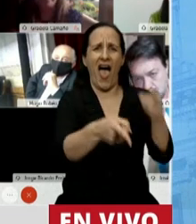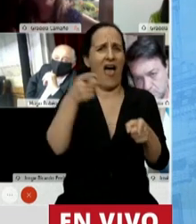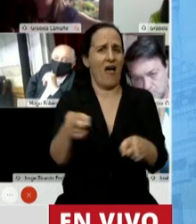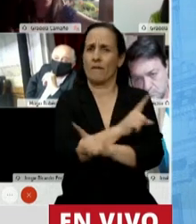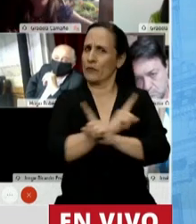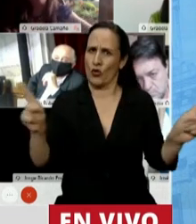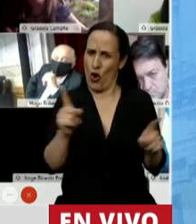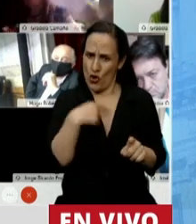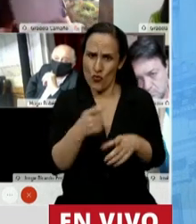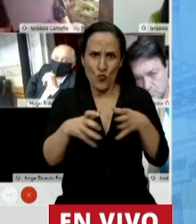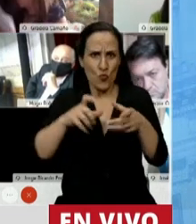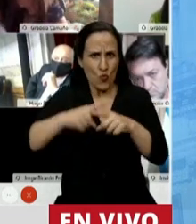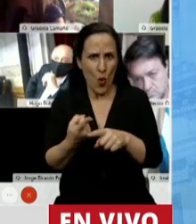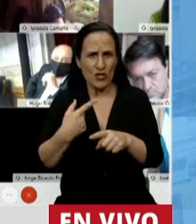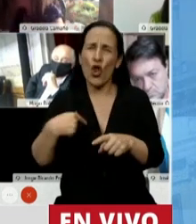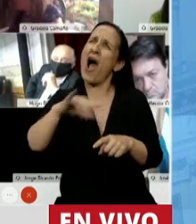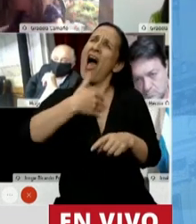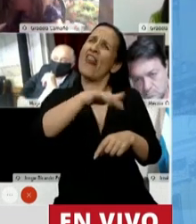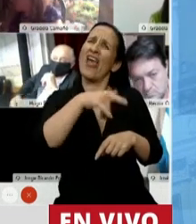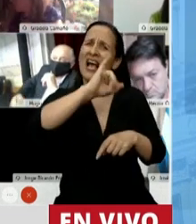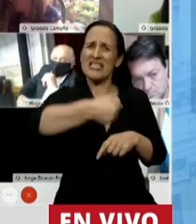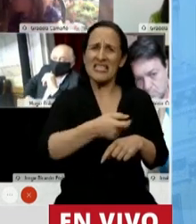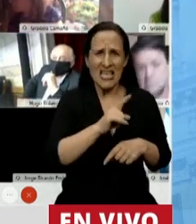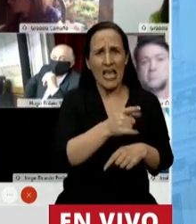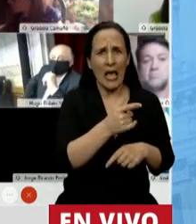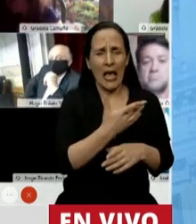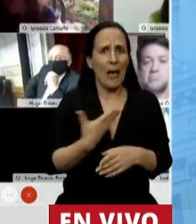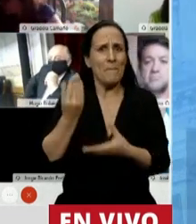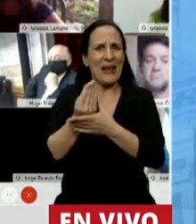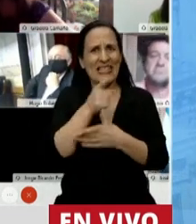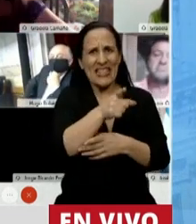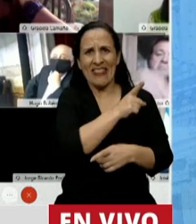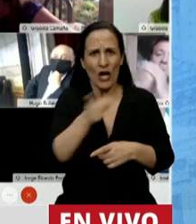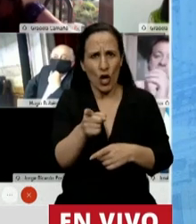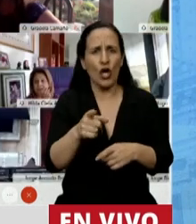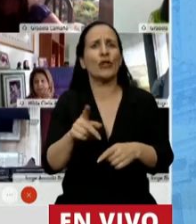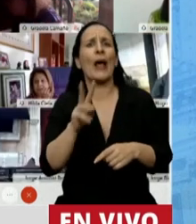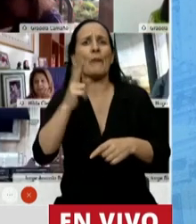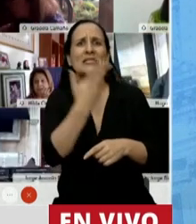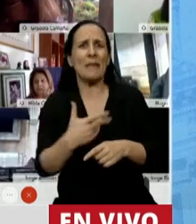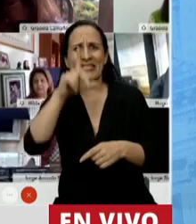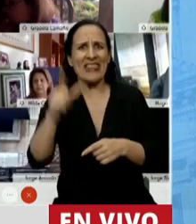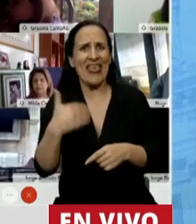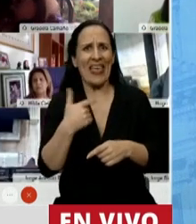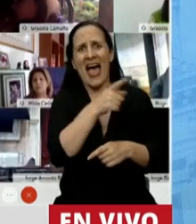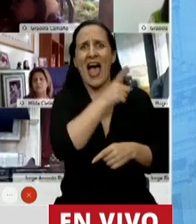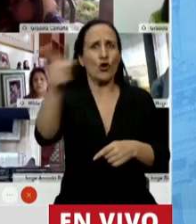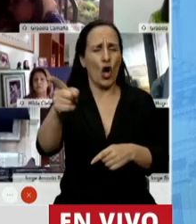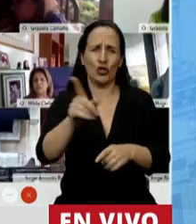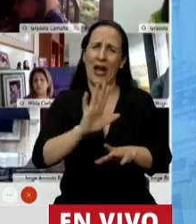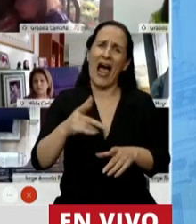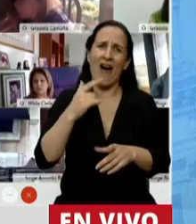vamos a permitir desde nuestro bloque que se acuse ni al presidente de nuestro bloque ni a la vicepresidenta de la Nación de nada que